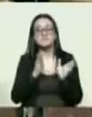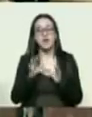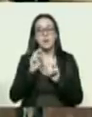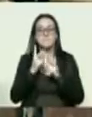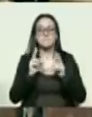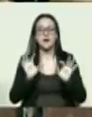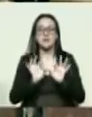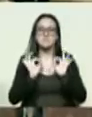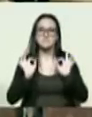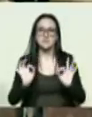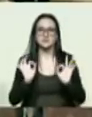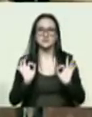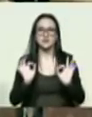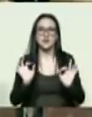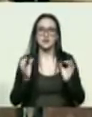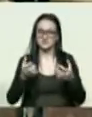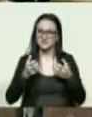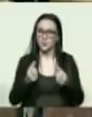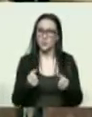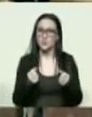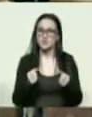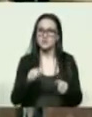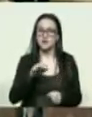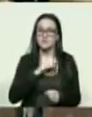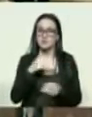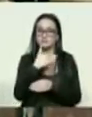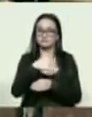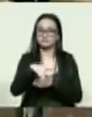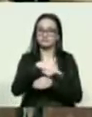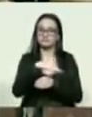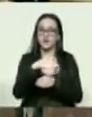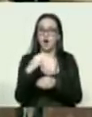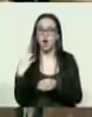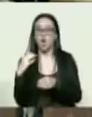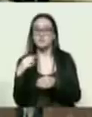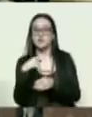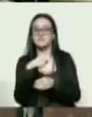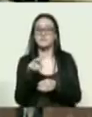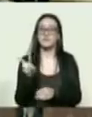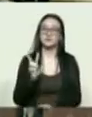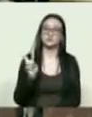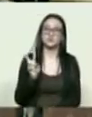especial y de seguridad de la frontera entre Colombia y Venezuela.